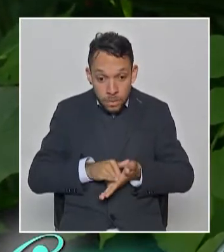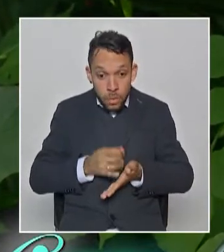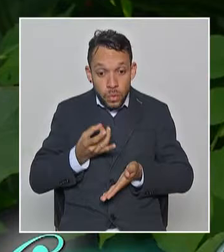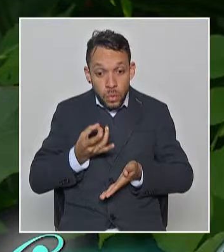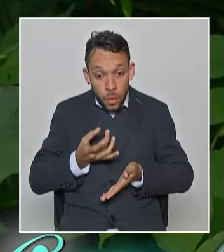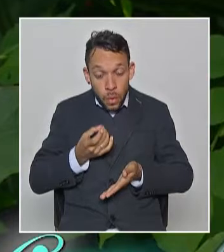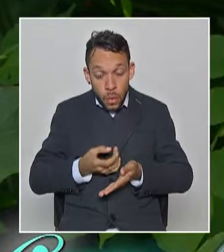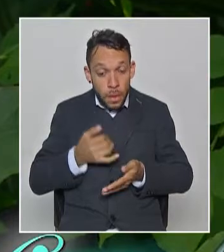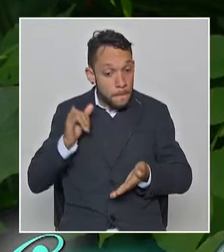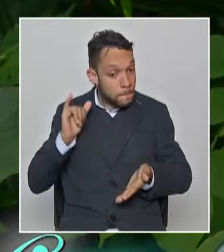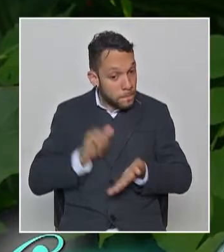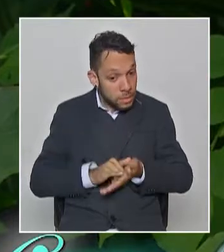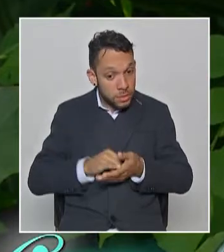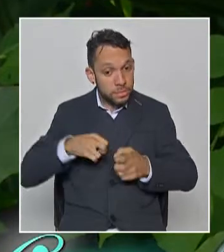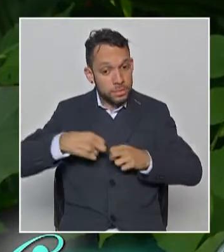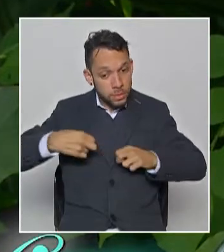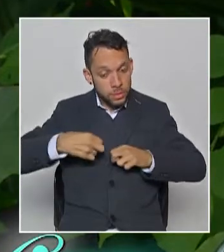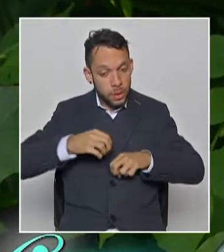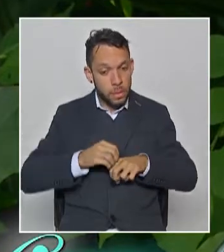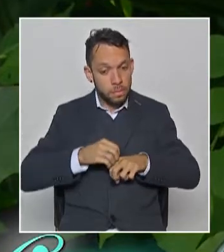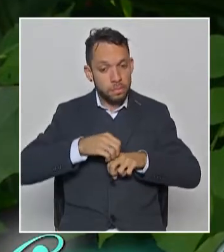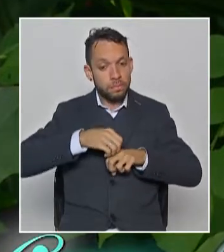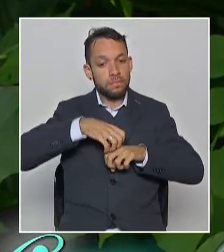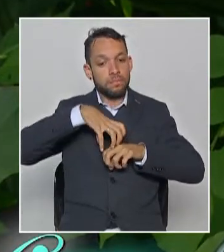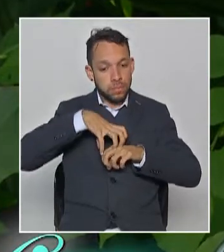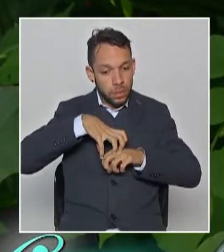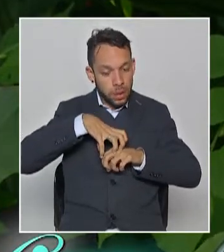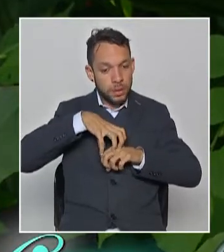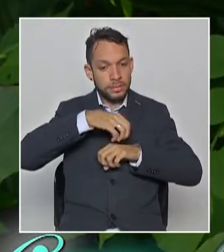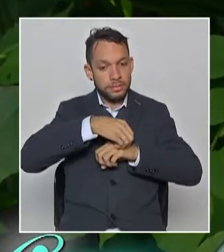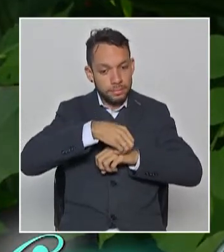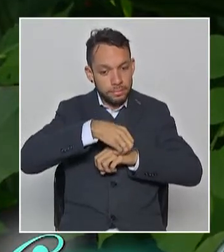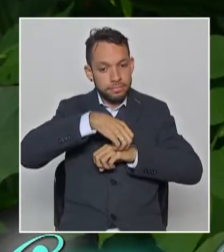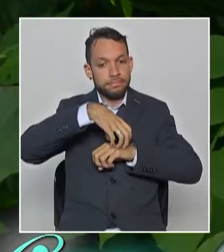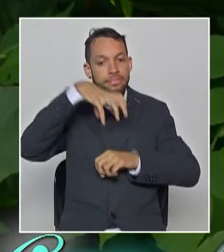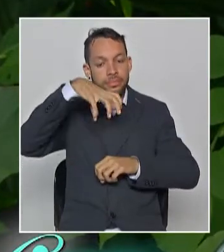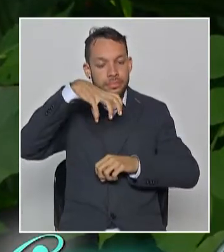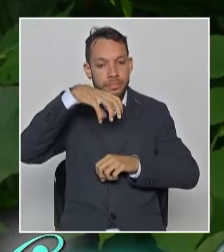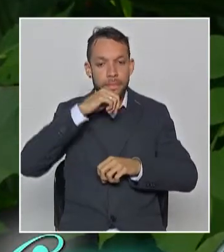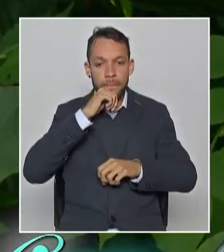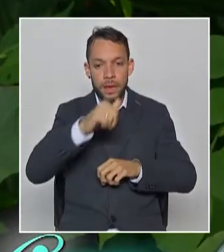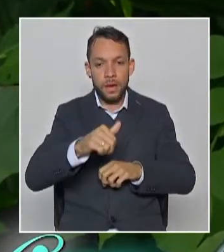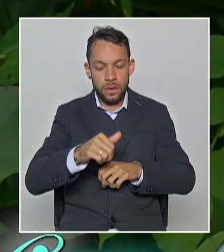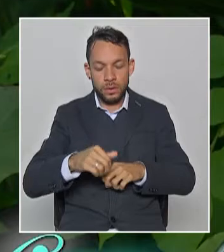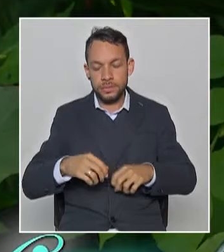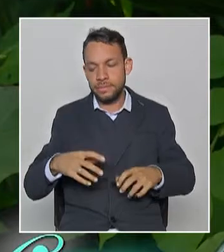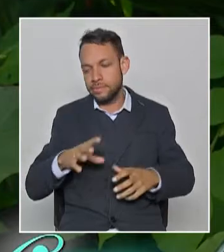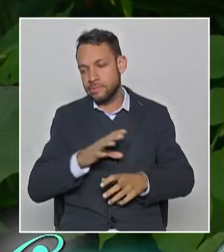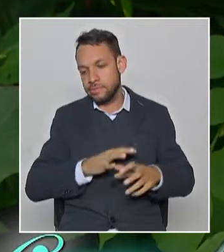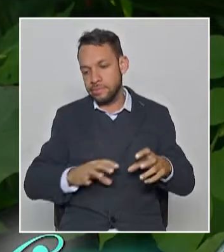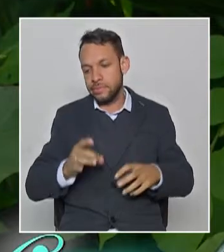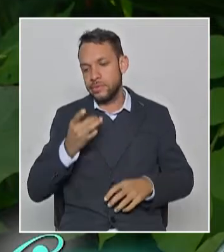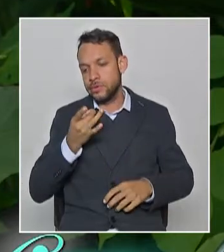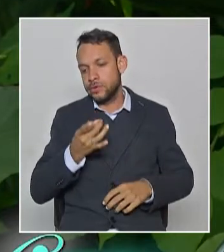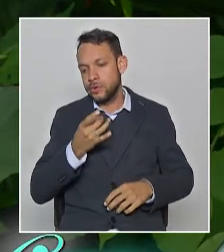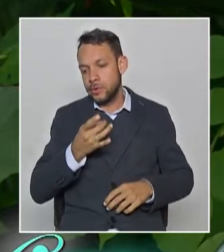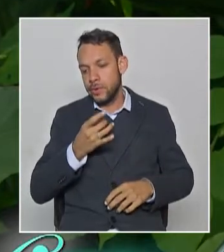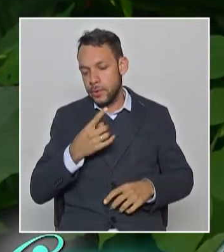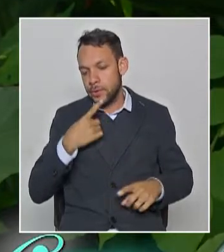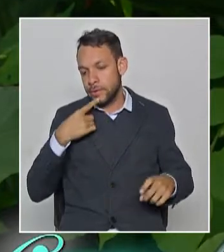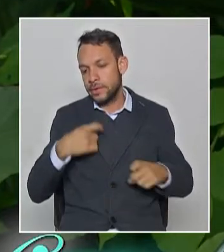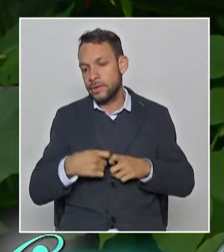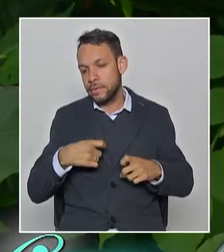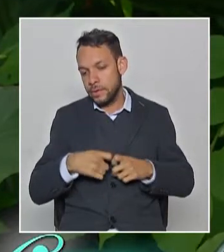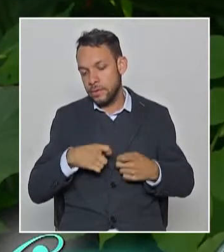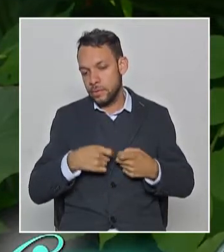veces colocamos en el punto y hay doble inflamación, la inflamación que genera la pitoxina como tal y la inflamación que tiene el órgano,